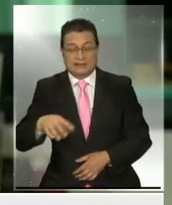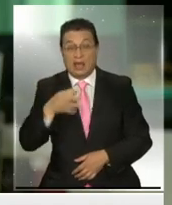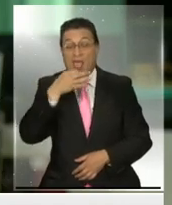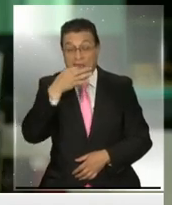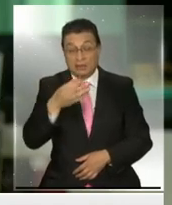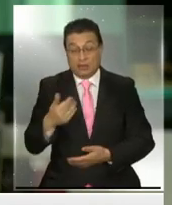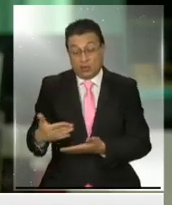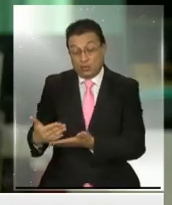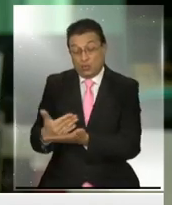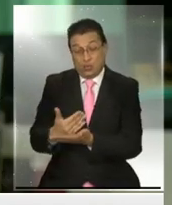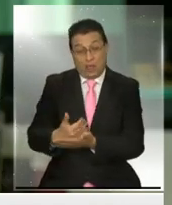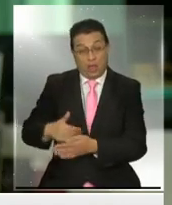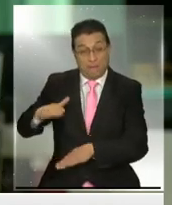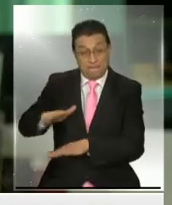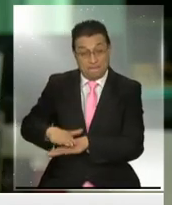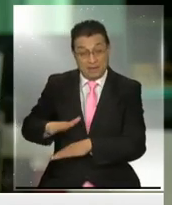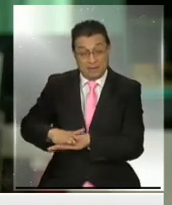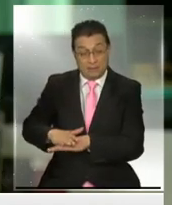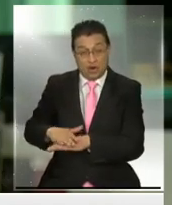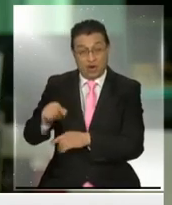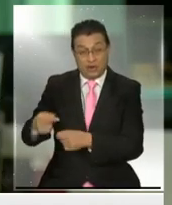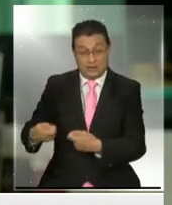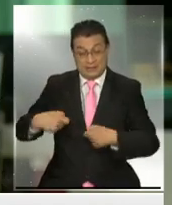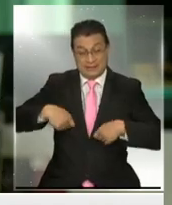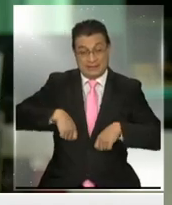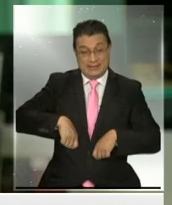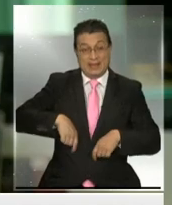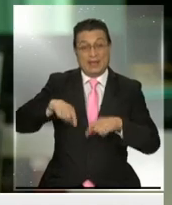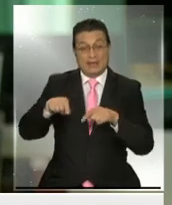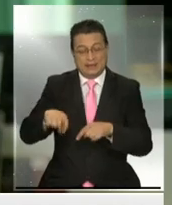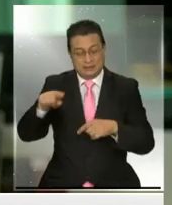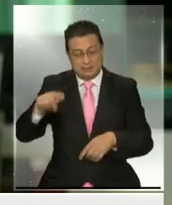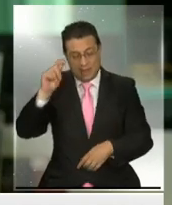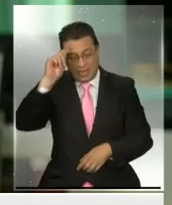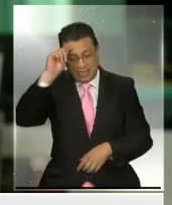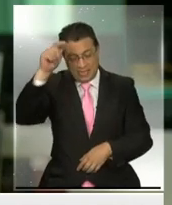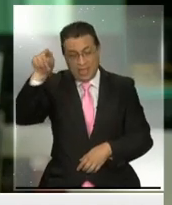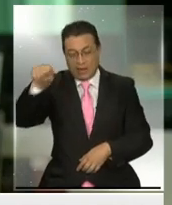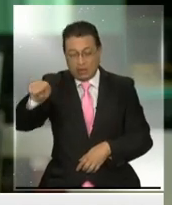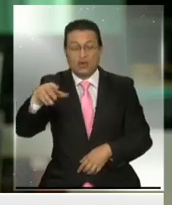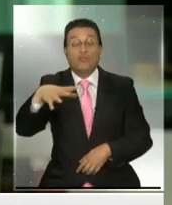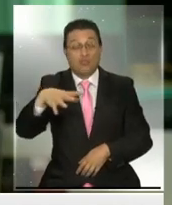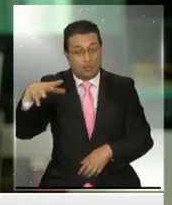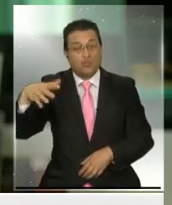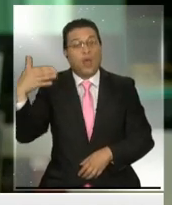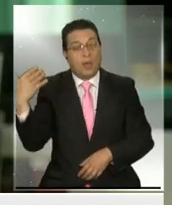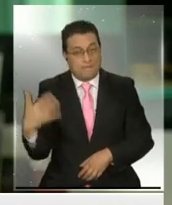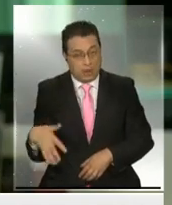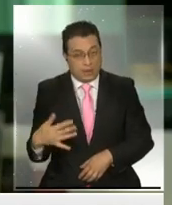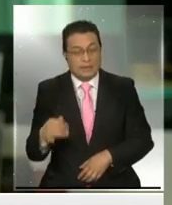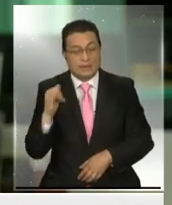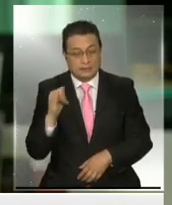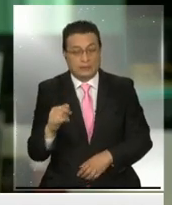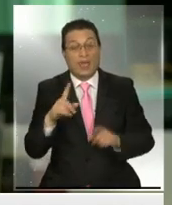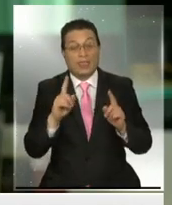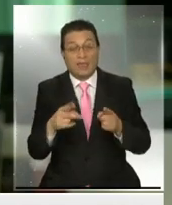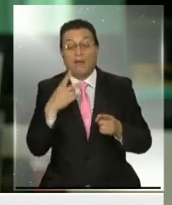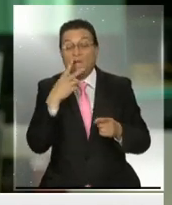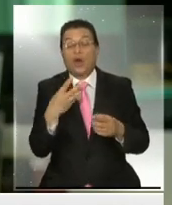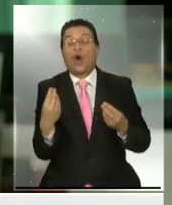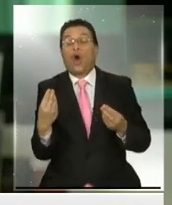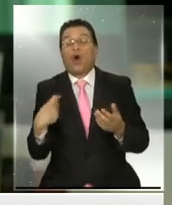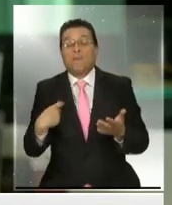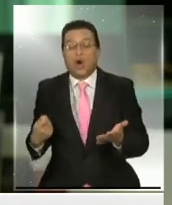mínimo y no un sueldo mínimo o un salario mínimo yo creo que son una idea que sí es muy importante hay que ver también cómo se